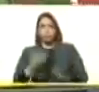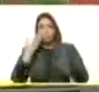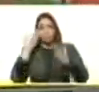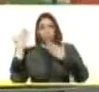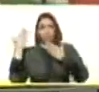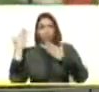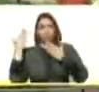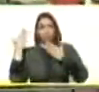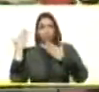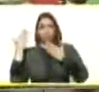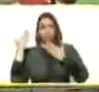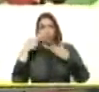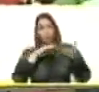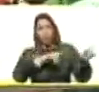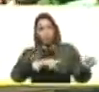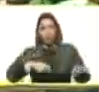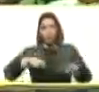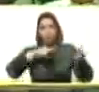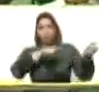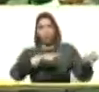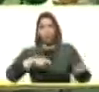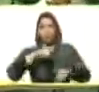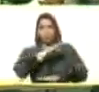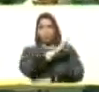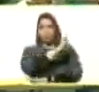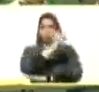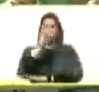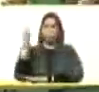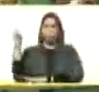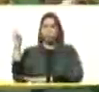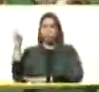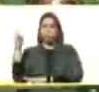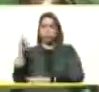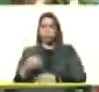A la agricultura urbana.